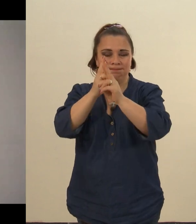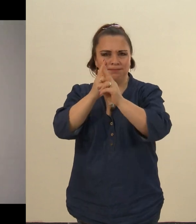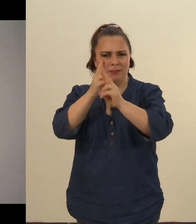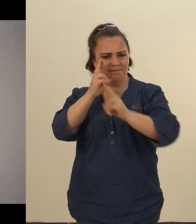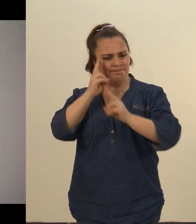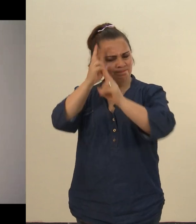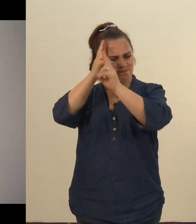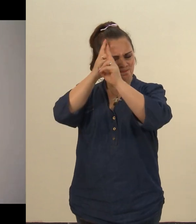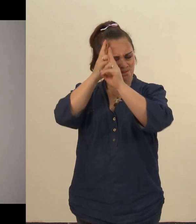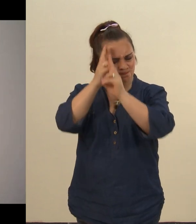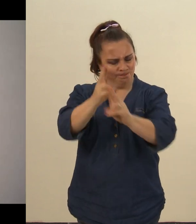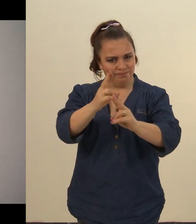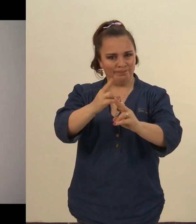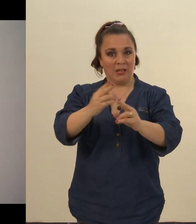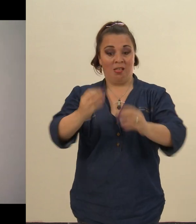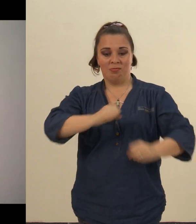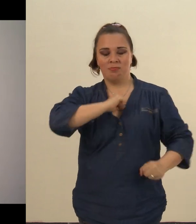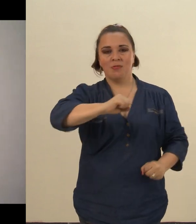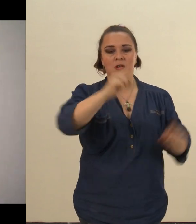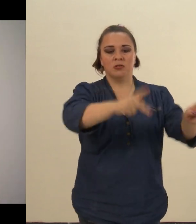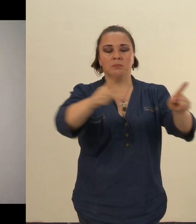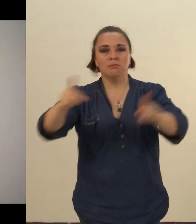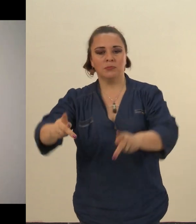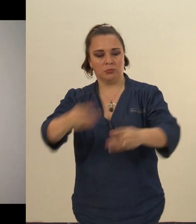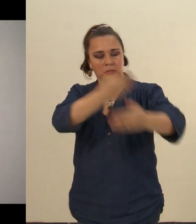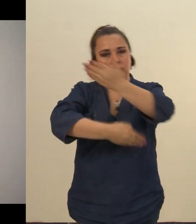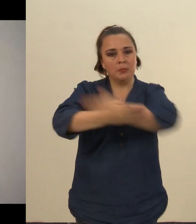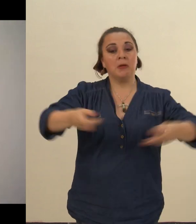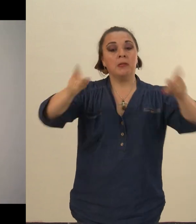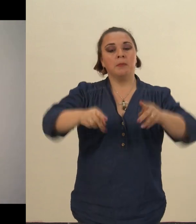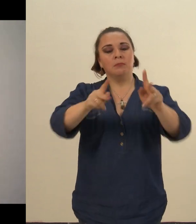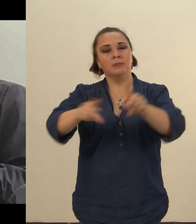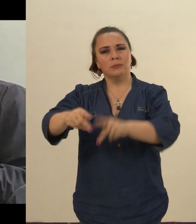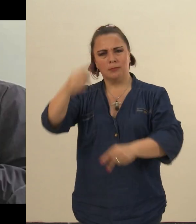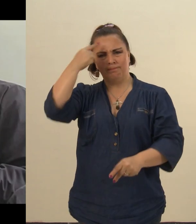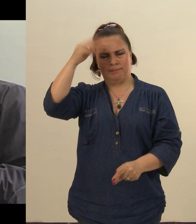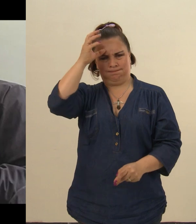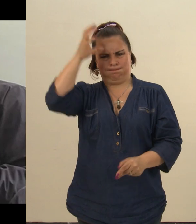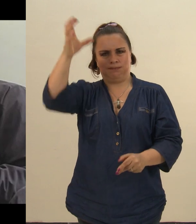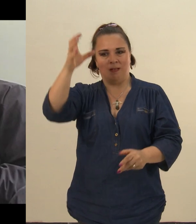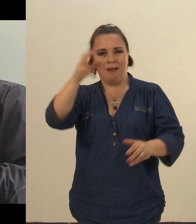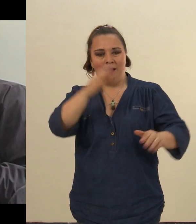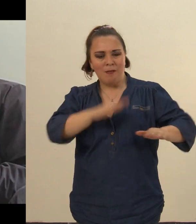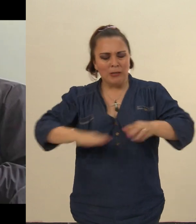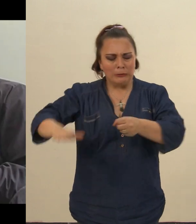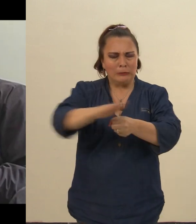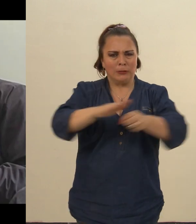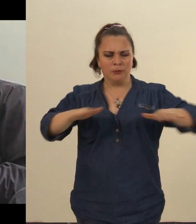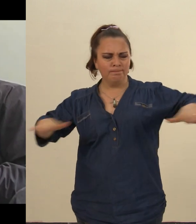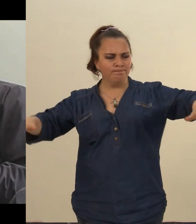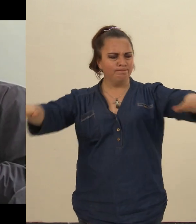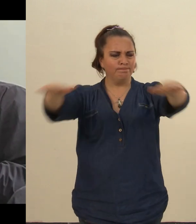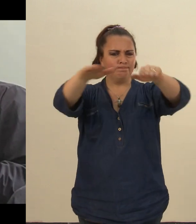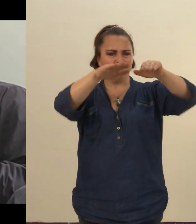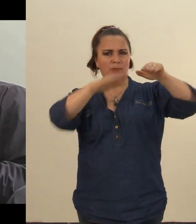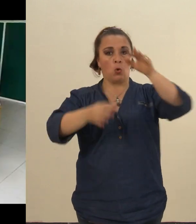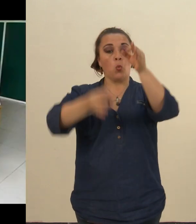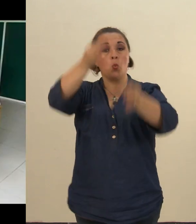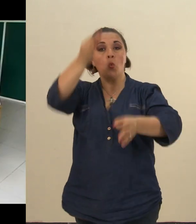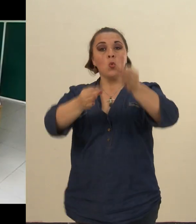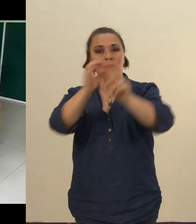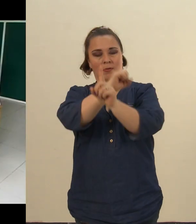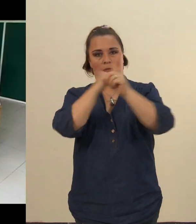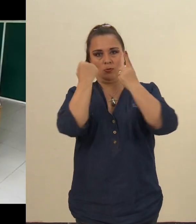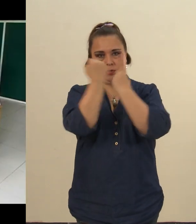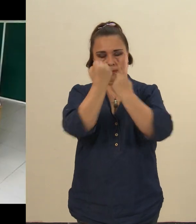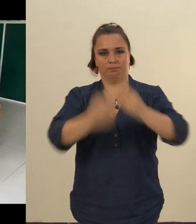y didácticas que reivindiquen y defiendan el derecho a la educación de las personas con discapacidad y capacidades o talentos excepcionales en condiciones